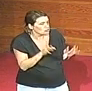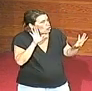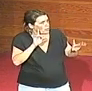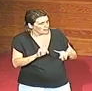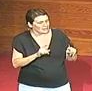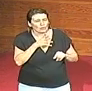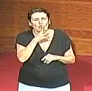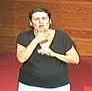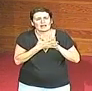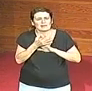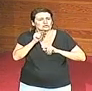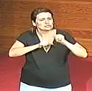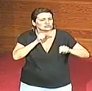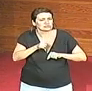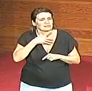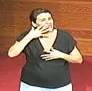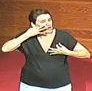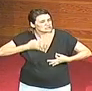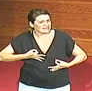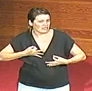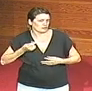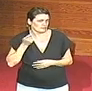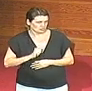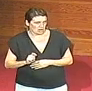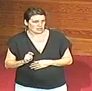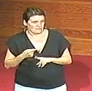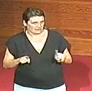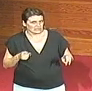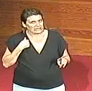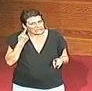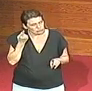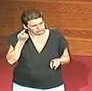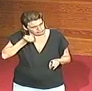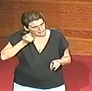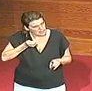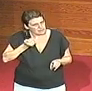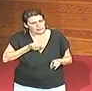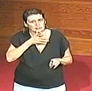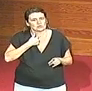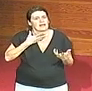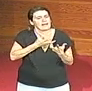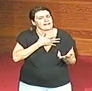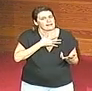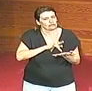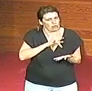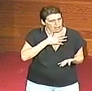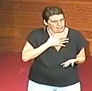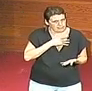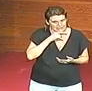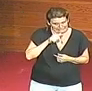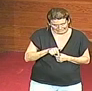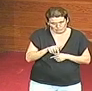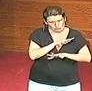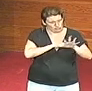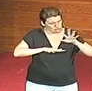de intrusismo en vez de hablar de honestidad profesional? Y insisto, es una guerra que ni me toca. Te quiero decir, tenemos aquí un percal como